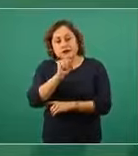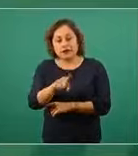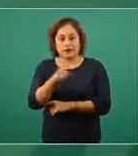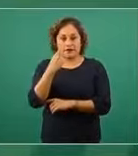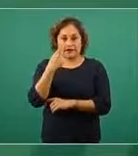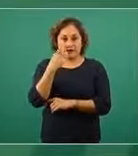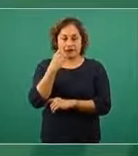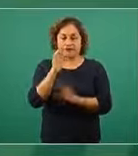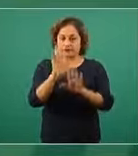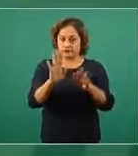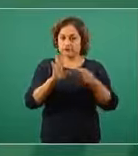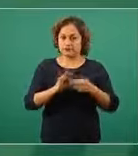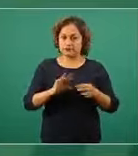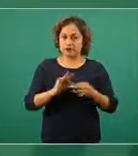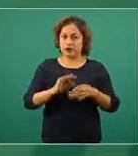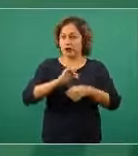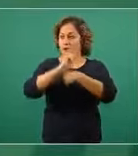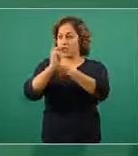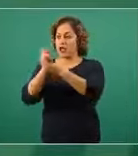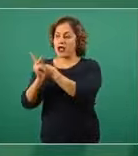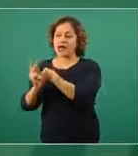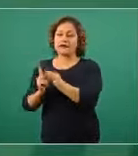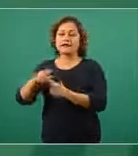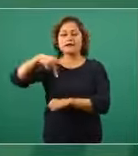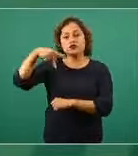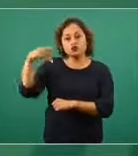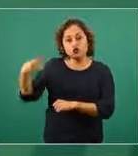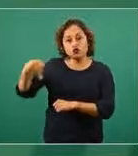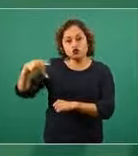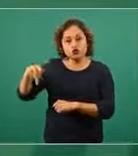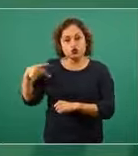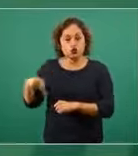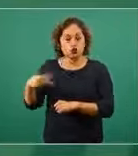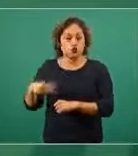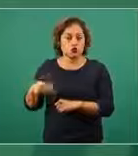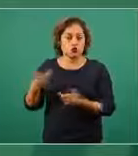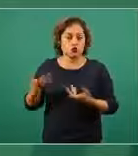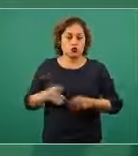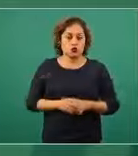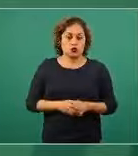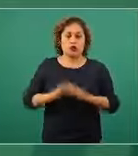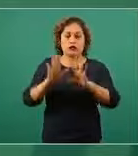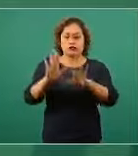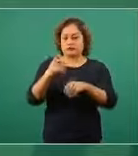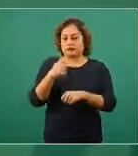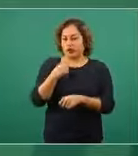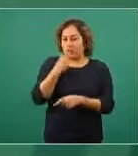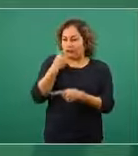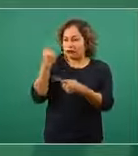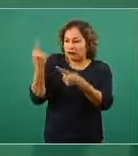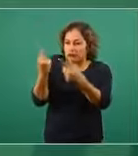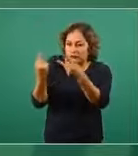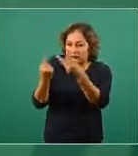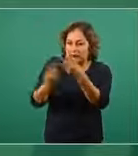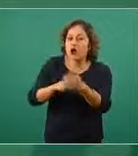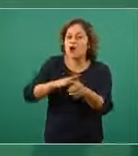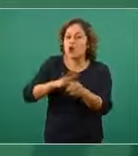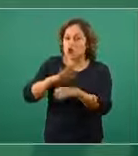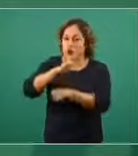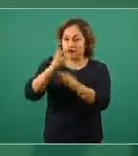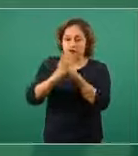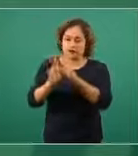algunos países de recepción de sus propios connacionales, como lo son, bueno, no voy a hacer referencia de los países como tal, pero